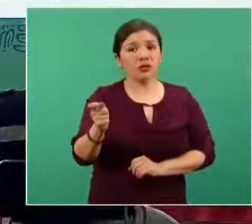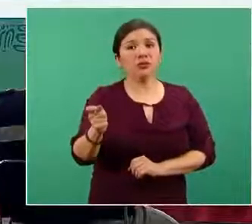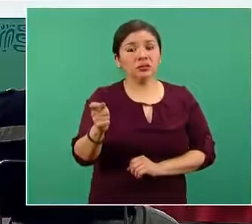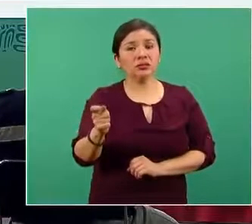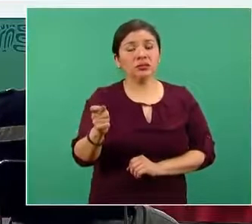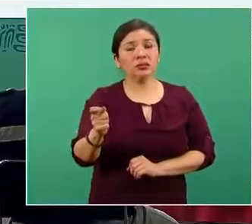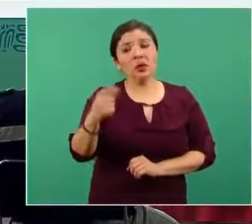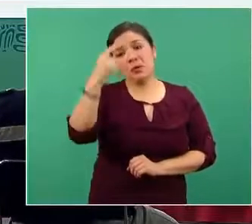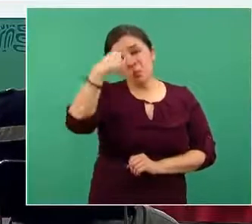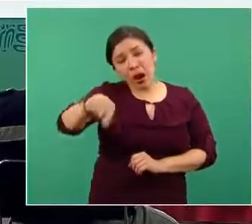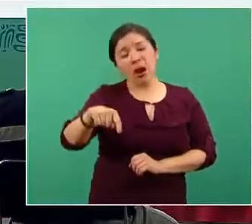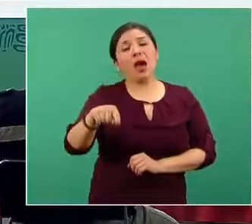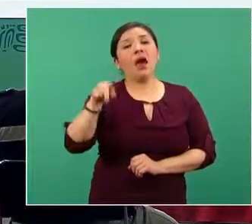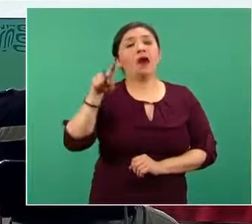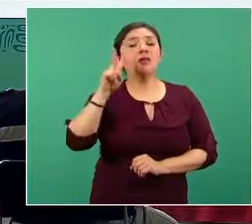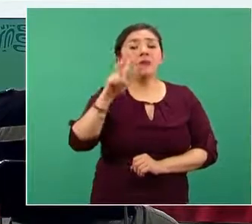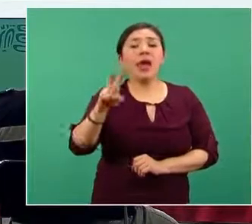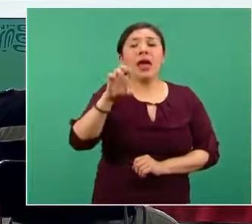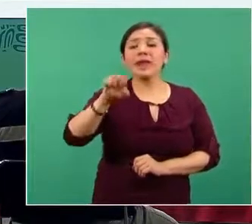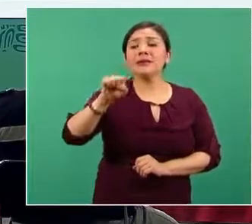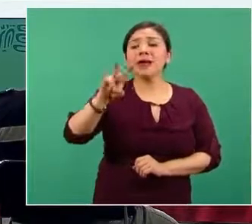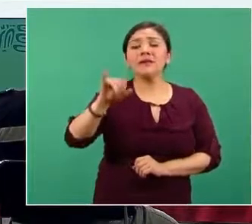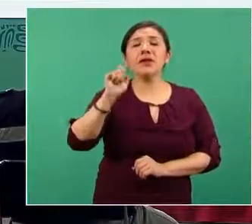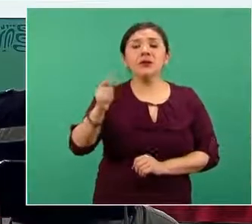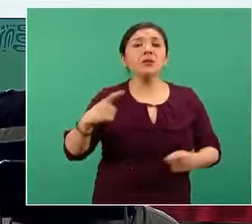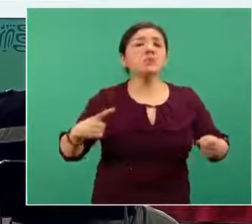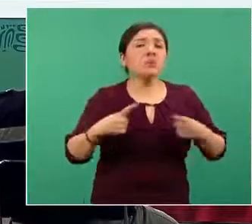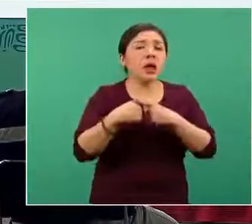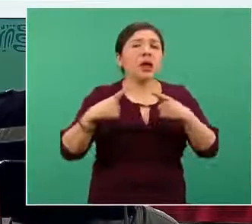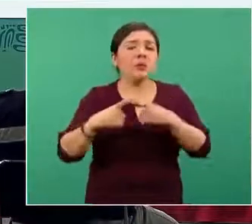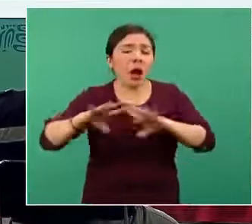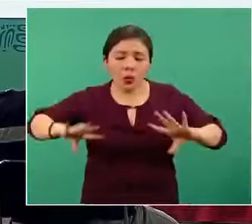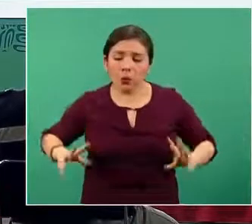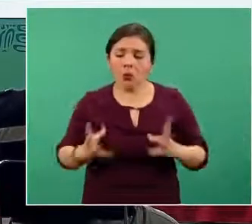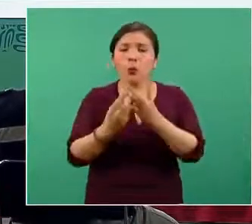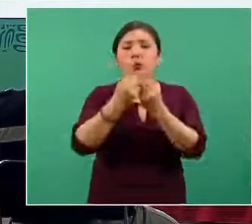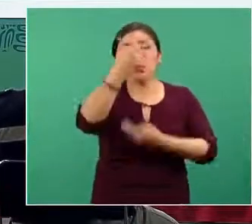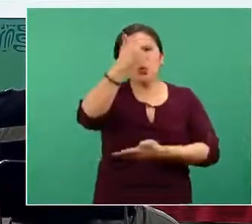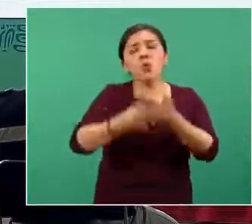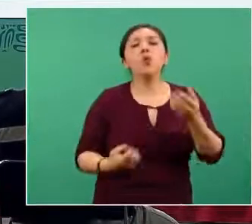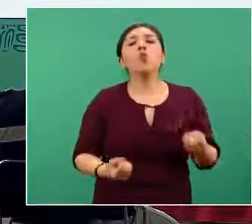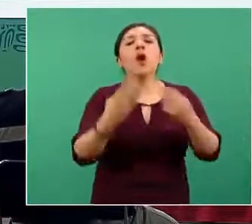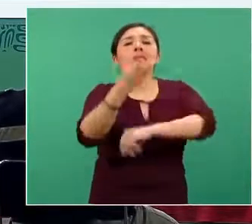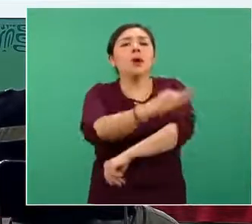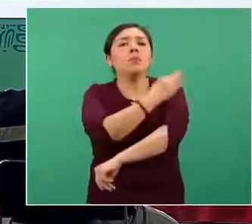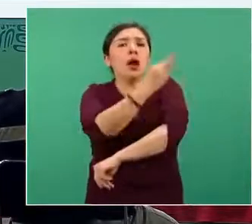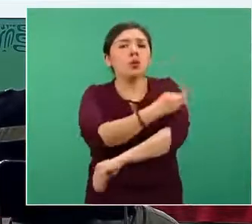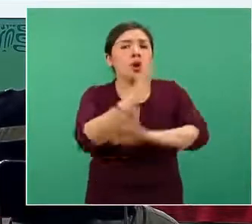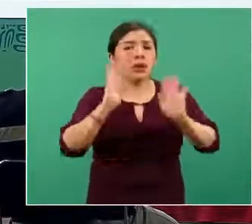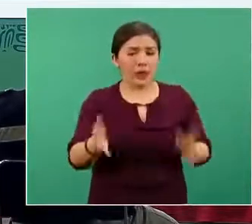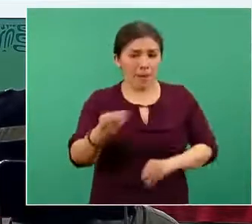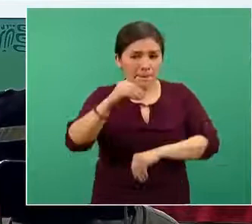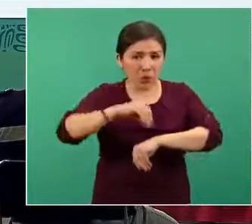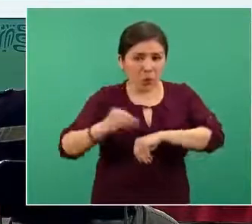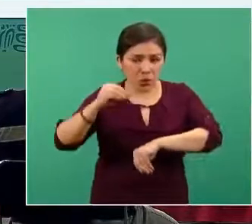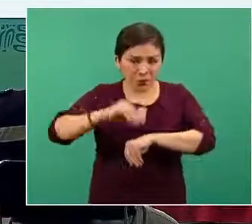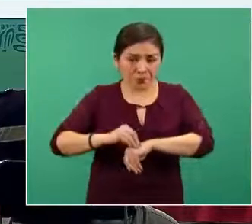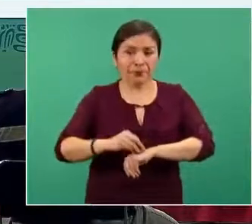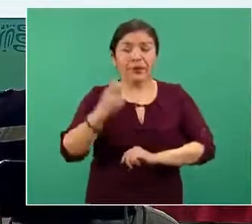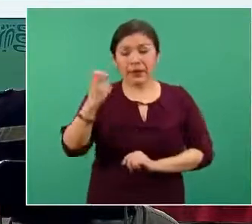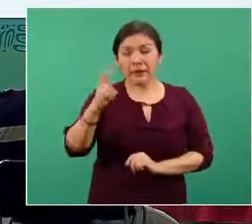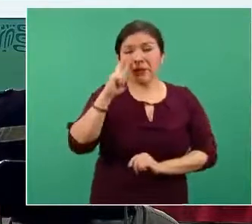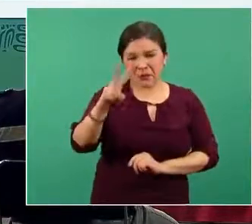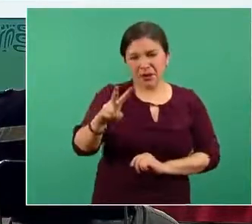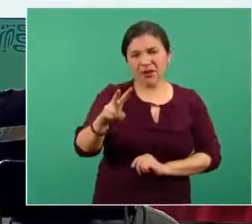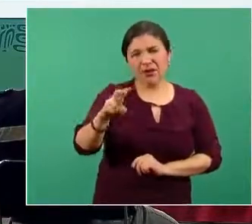lo que representa los ESAVIS que han ocurrido en función de la totalidad de dosis que se han aplicado, y más allá que las dosis, como